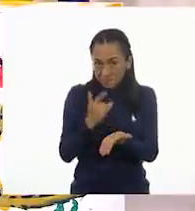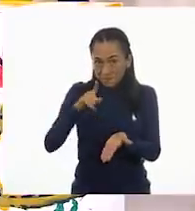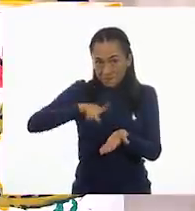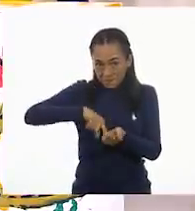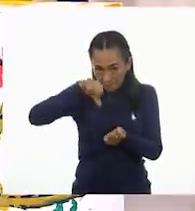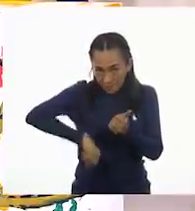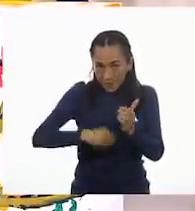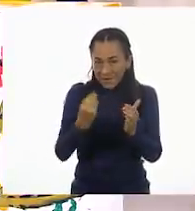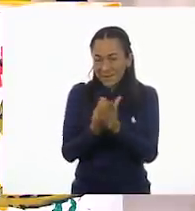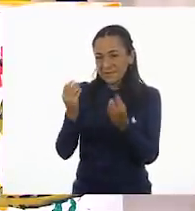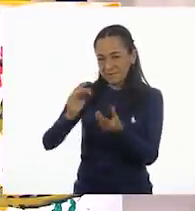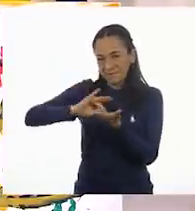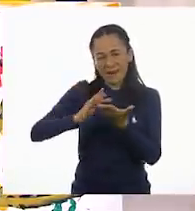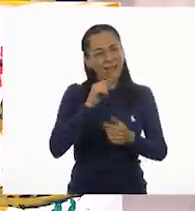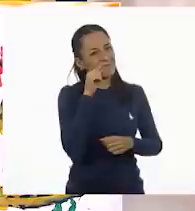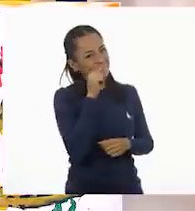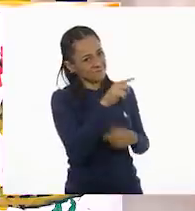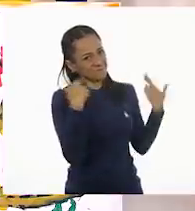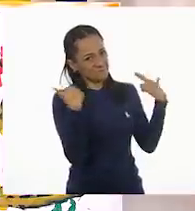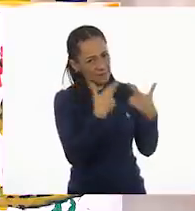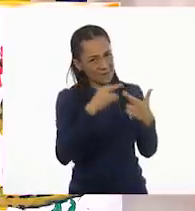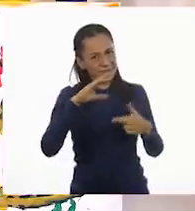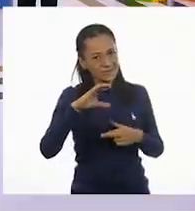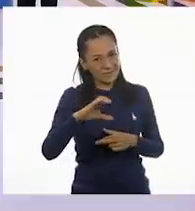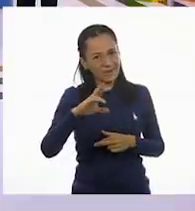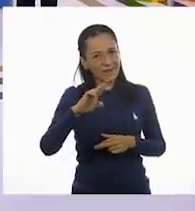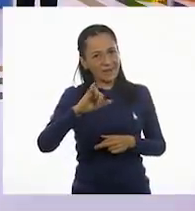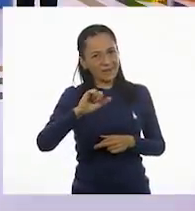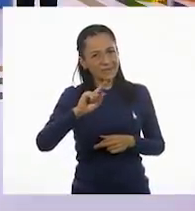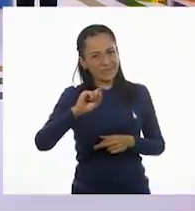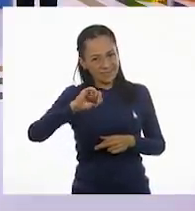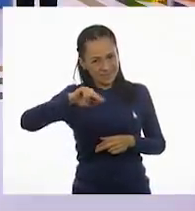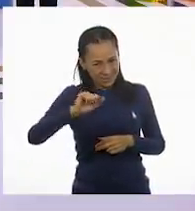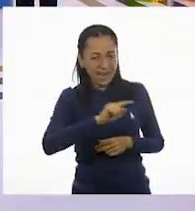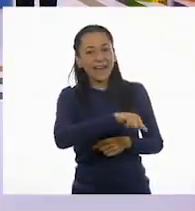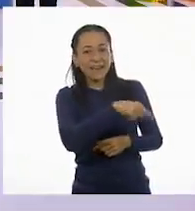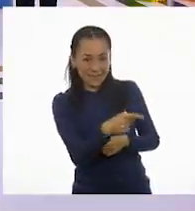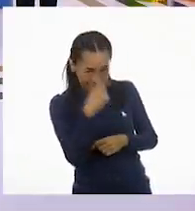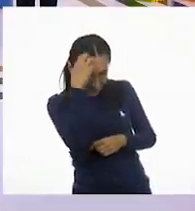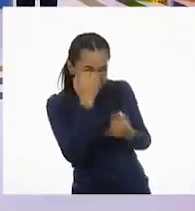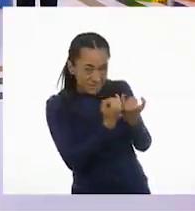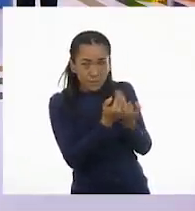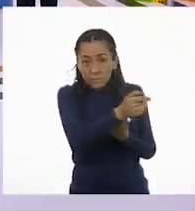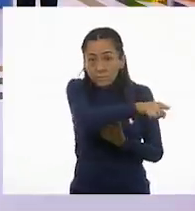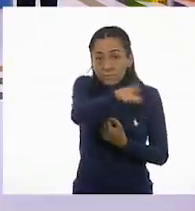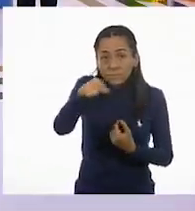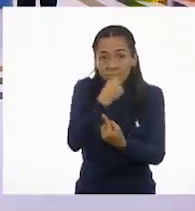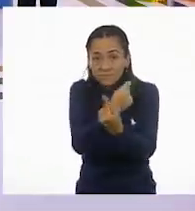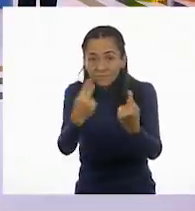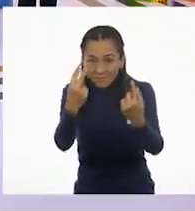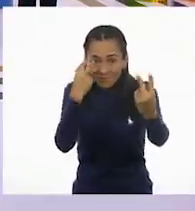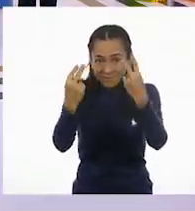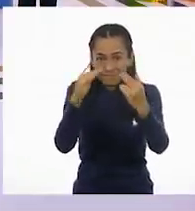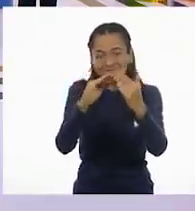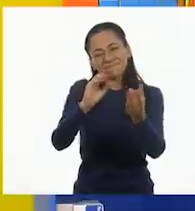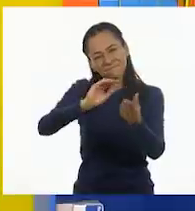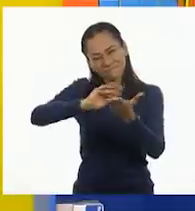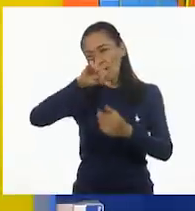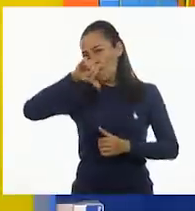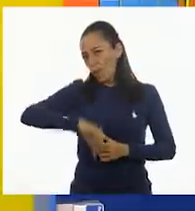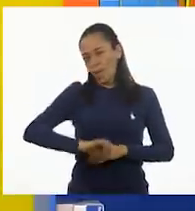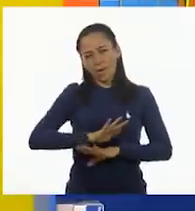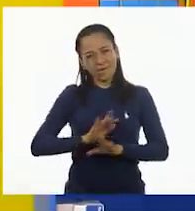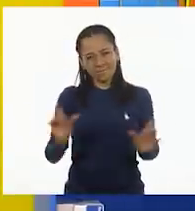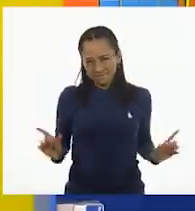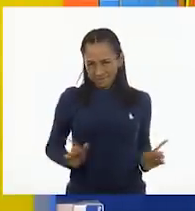maestra Cristina, a ti, Panchito, por acompañarnos en esta clase y a todas las niñas y niños que nos están viendo desde casa. Por hoy acabamos. Si